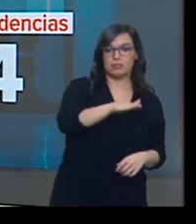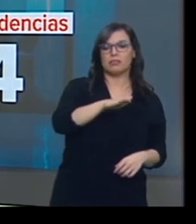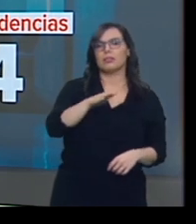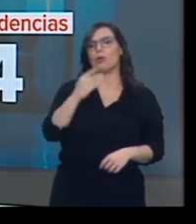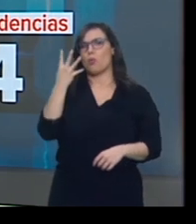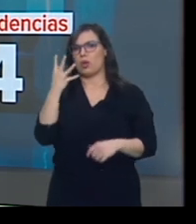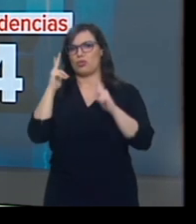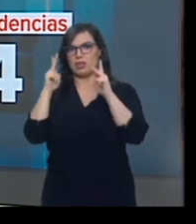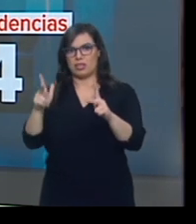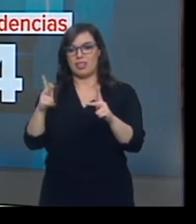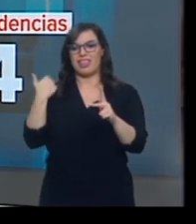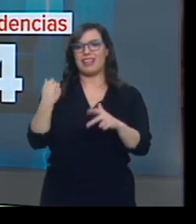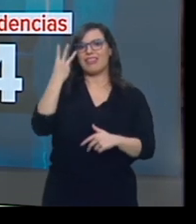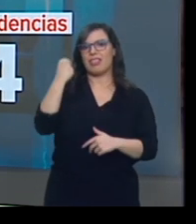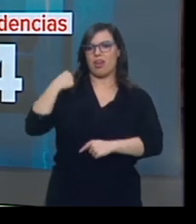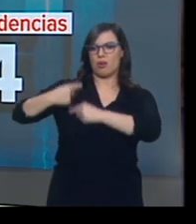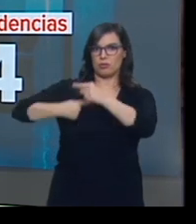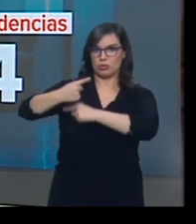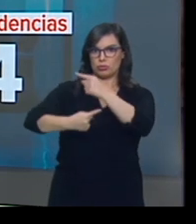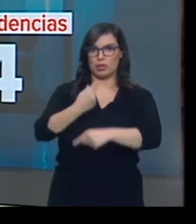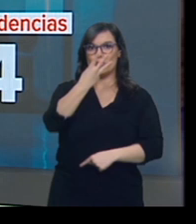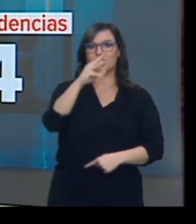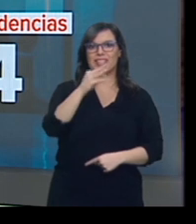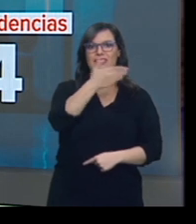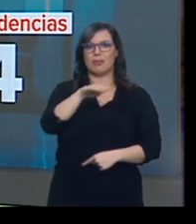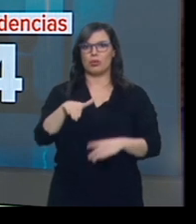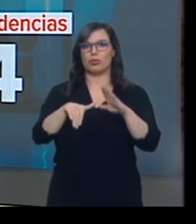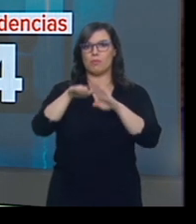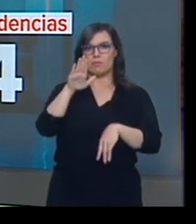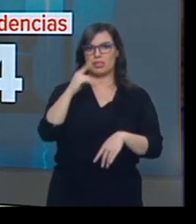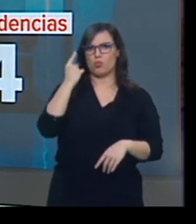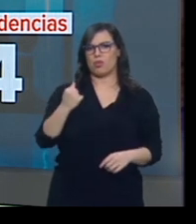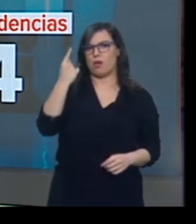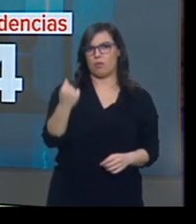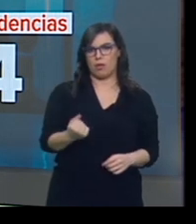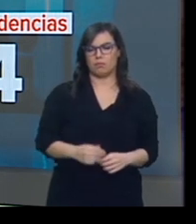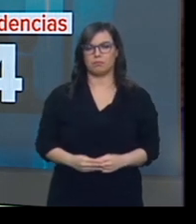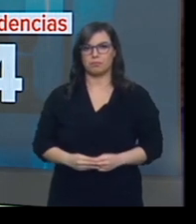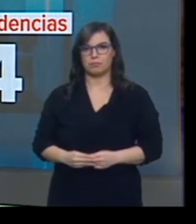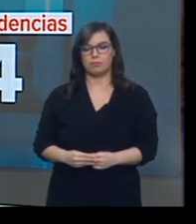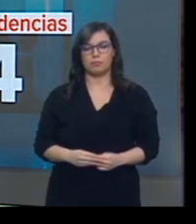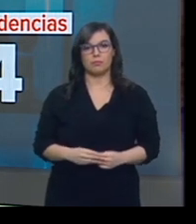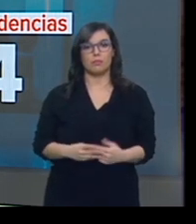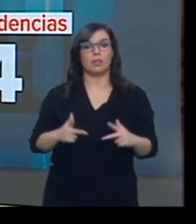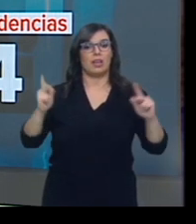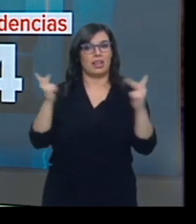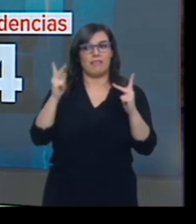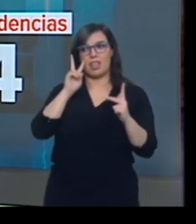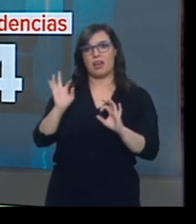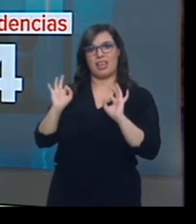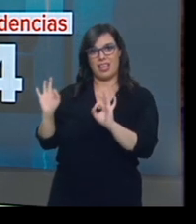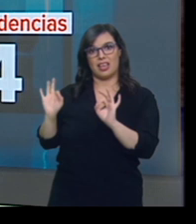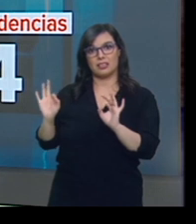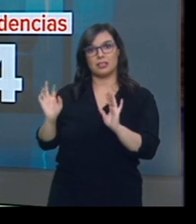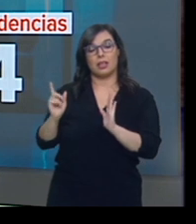residencias. Es el tercer día consecutivo con más de 30 muertos en las últimas 24 horas. Y aunque la gravedad es la que vemos,